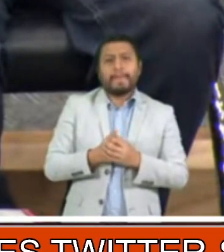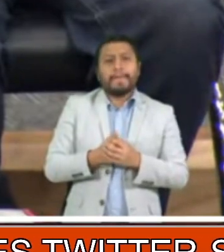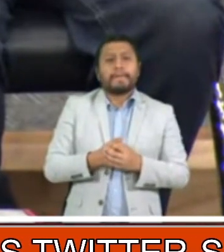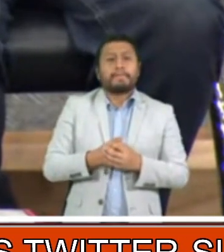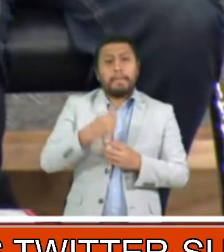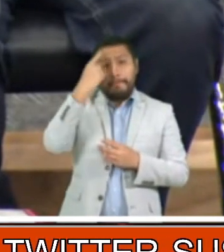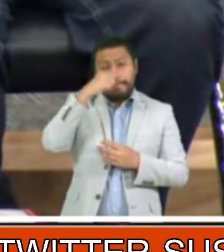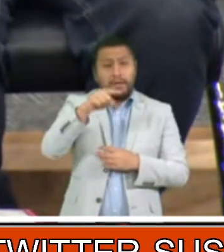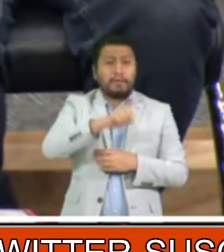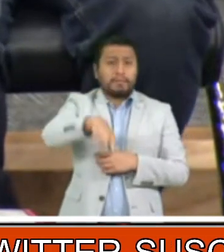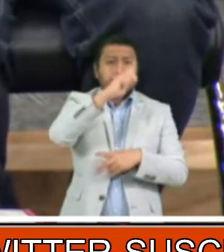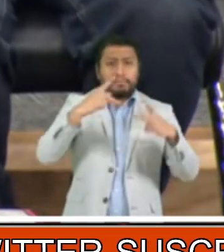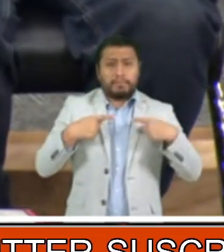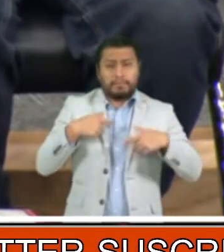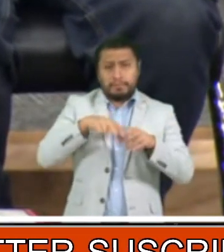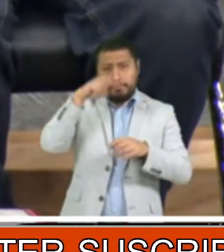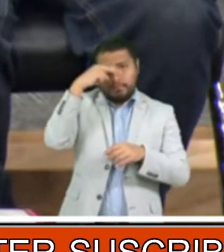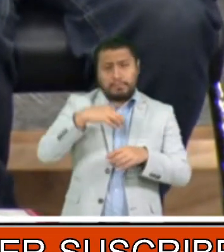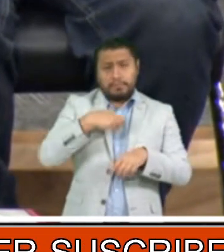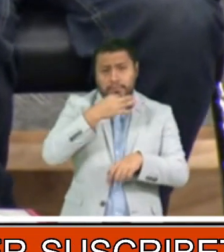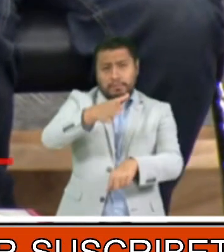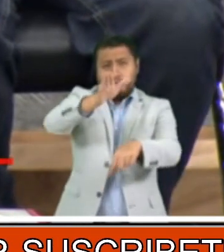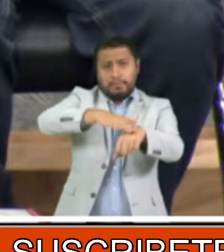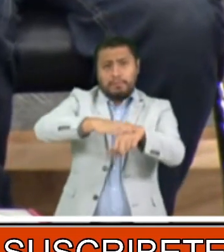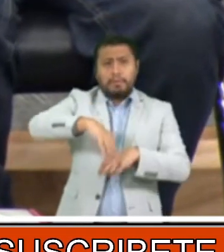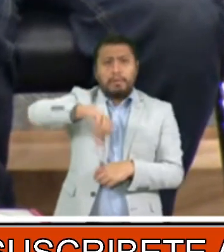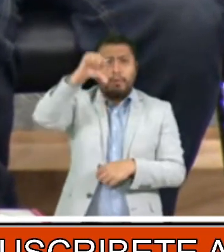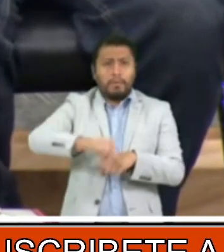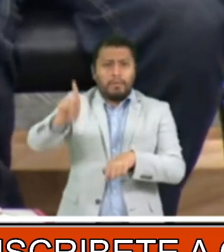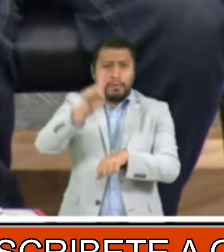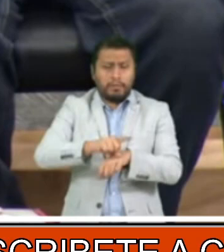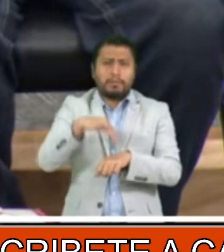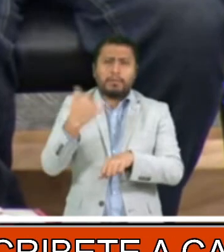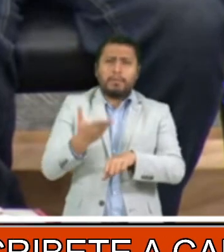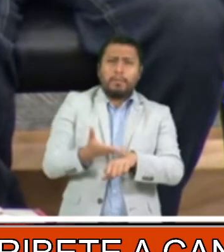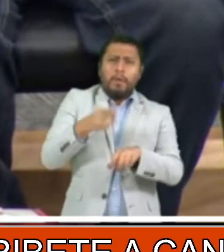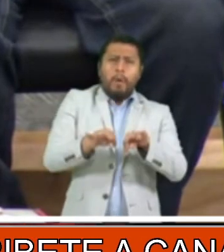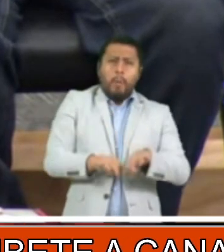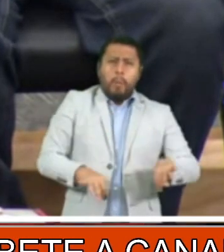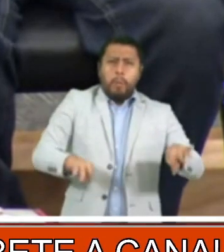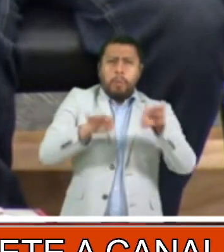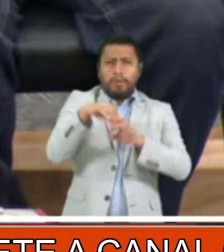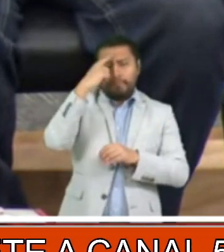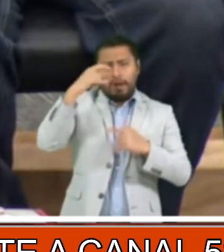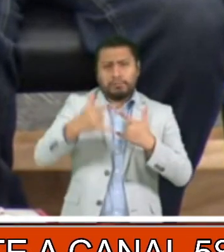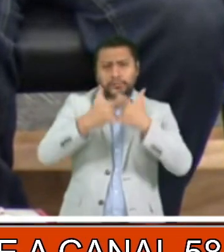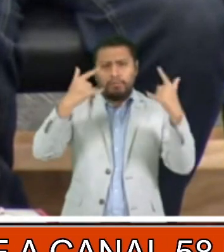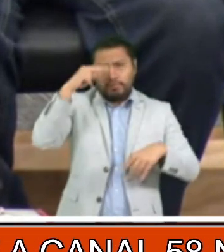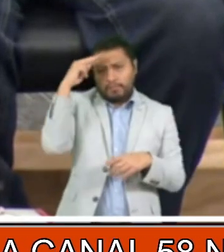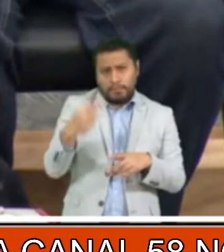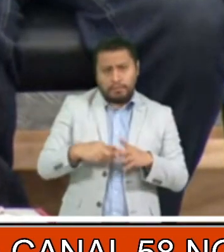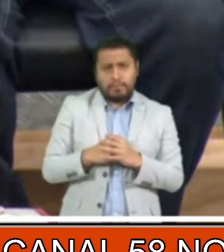México. Este día es de gran trascendencia en la vida democrática de México. Por primera vez